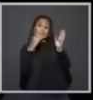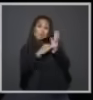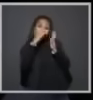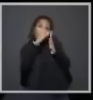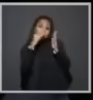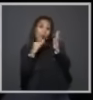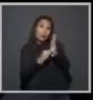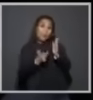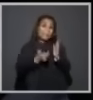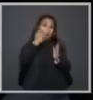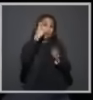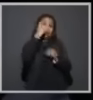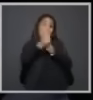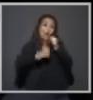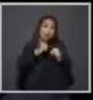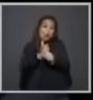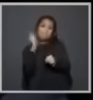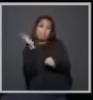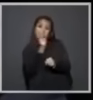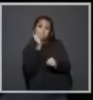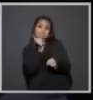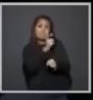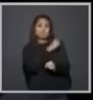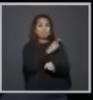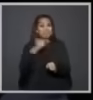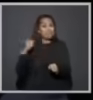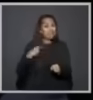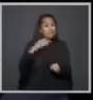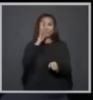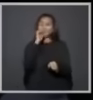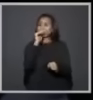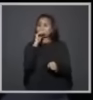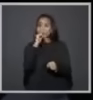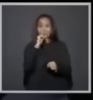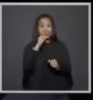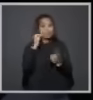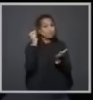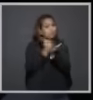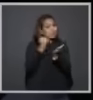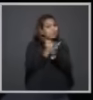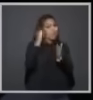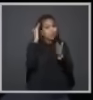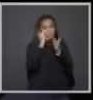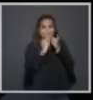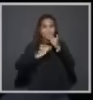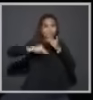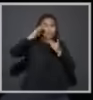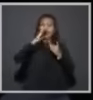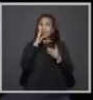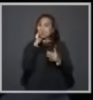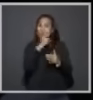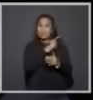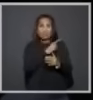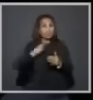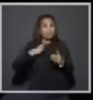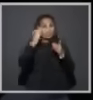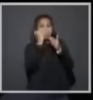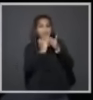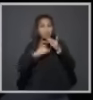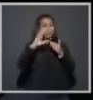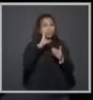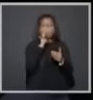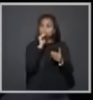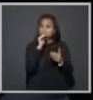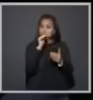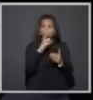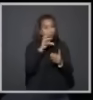año. Entonces, no se puede aumentar impuestos, ni se debe, no se puede seguir endeudando al país para financiar el